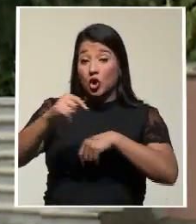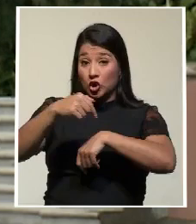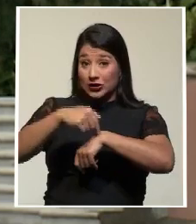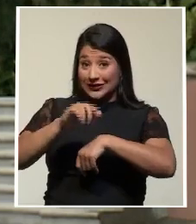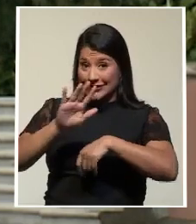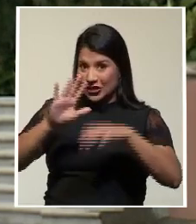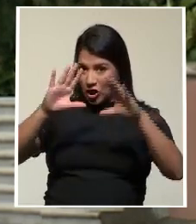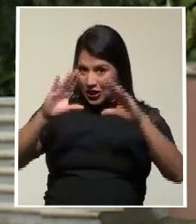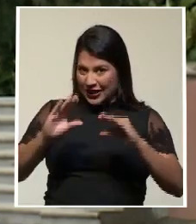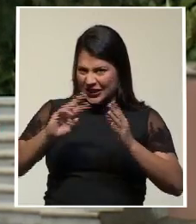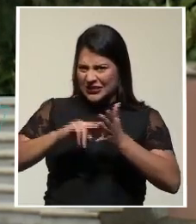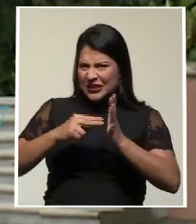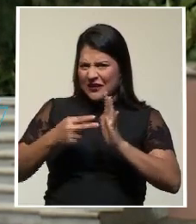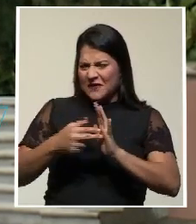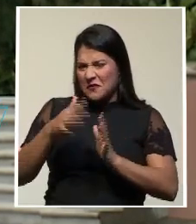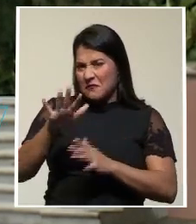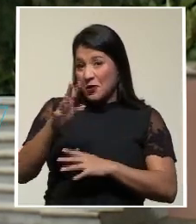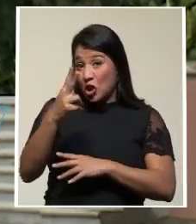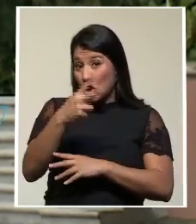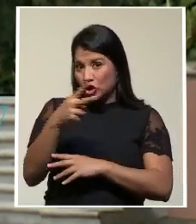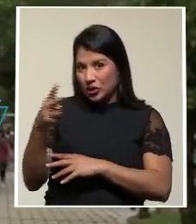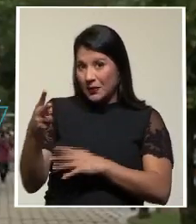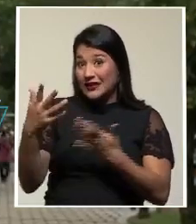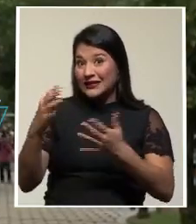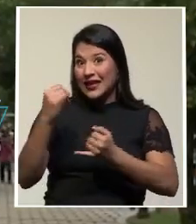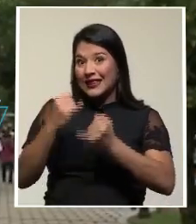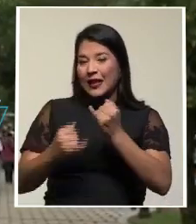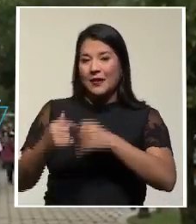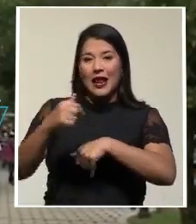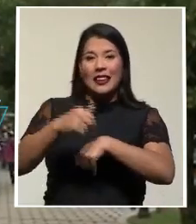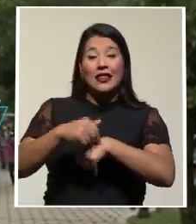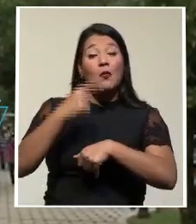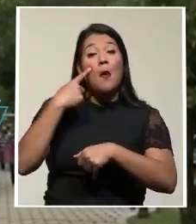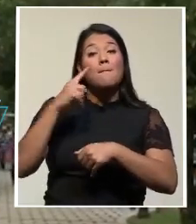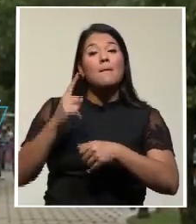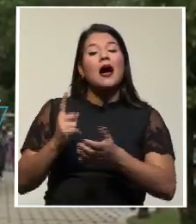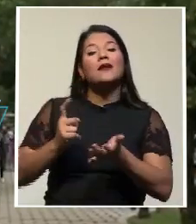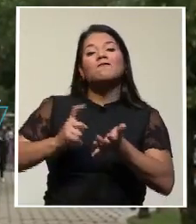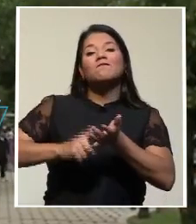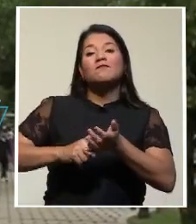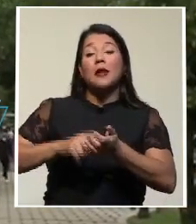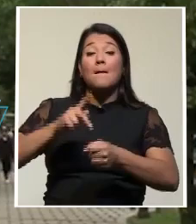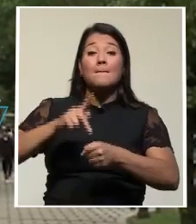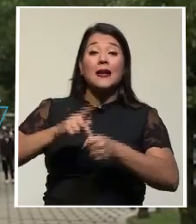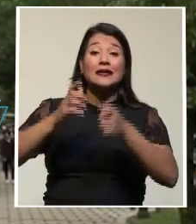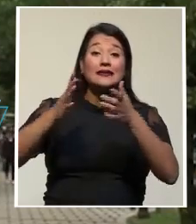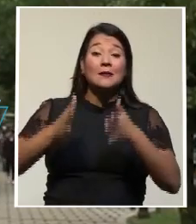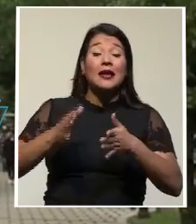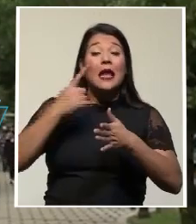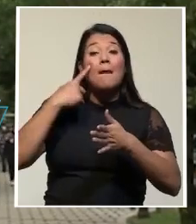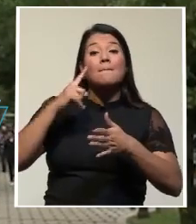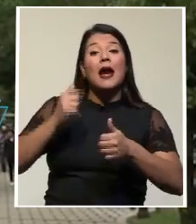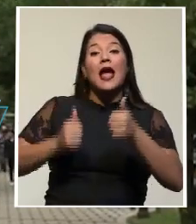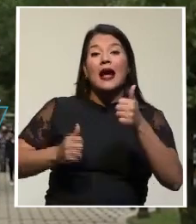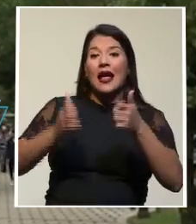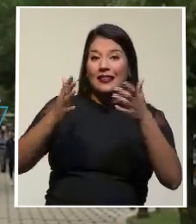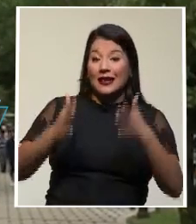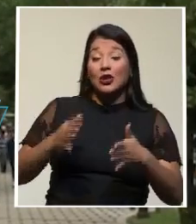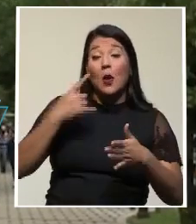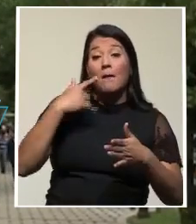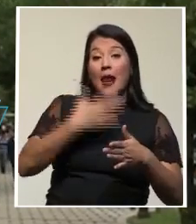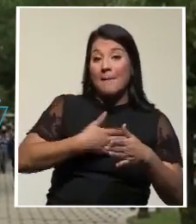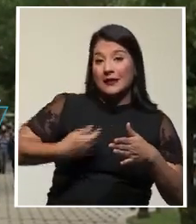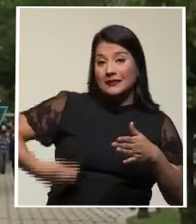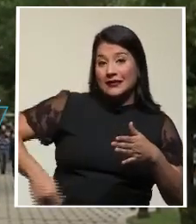poco más de 2 semanas, se cierran las inscripciones de los partidos políticos que participarán en la campaña electoral